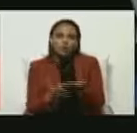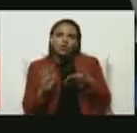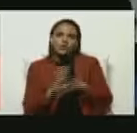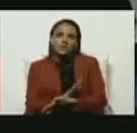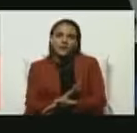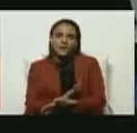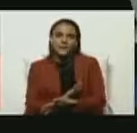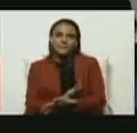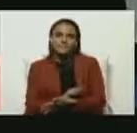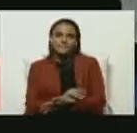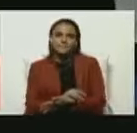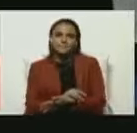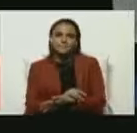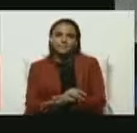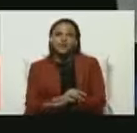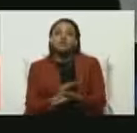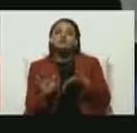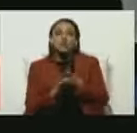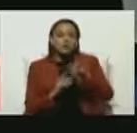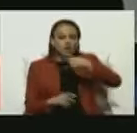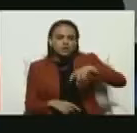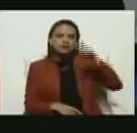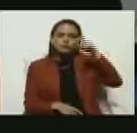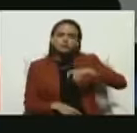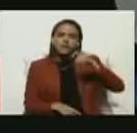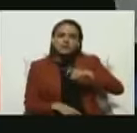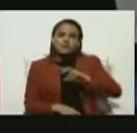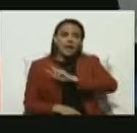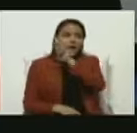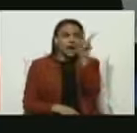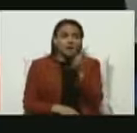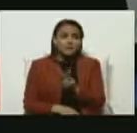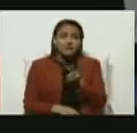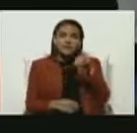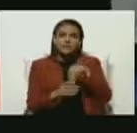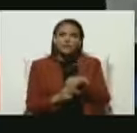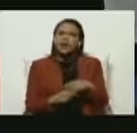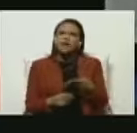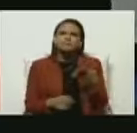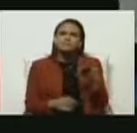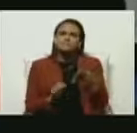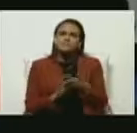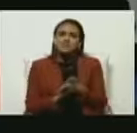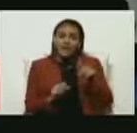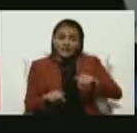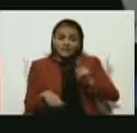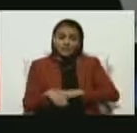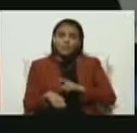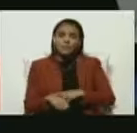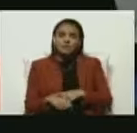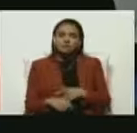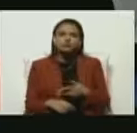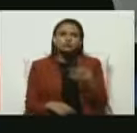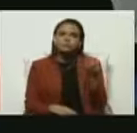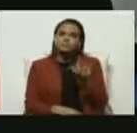a una necesidad que tenemos los venezolanos y los seres humanos de este tiempo, que es